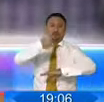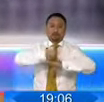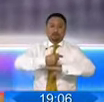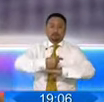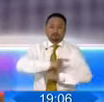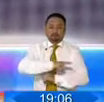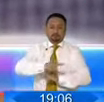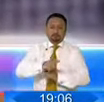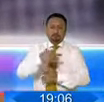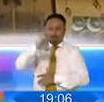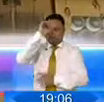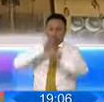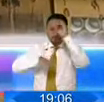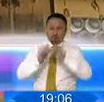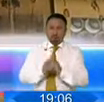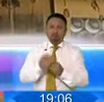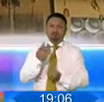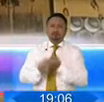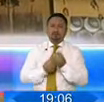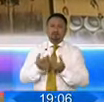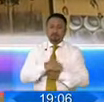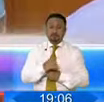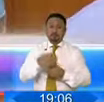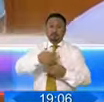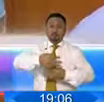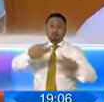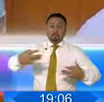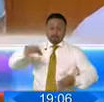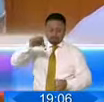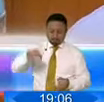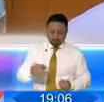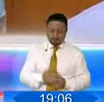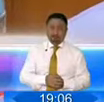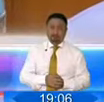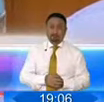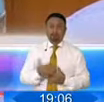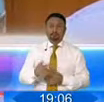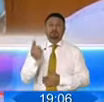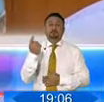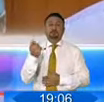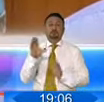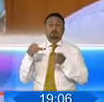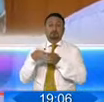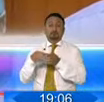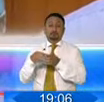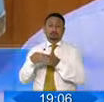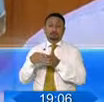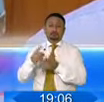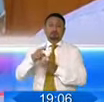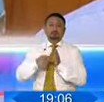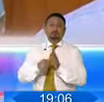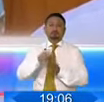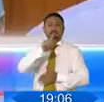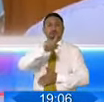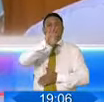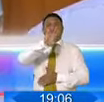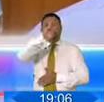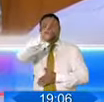para instruirse sobre lo que deben hacer con el material. Y tenemos 11 brigadas móviles, lo que representan